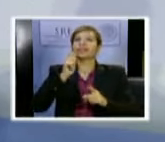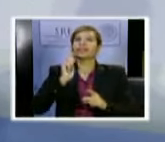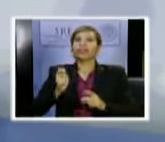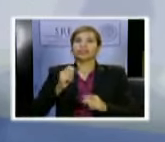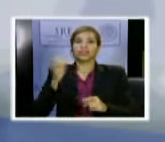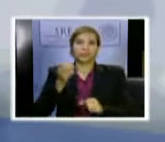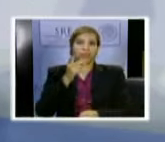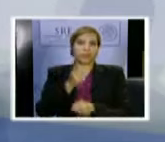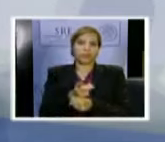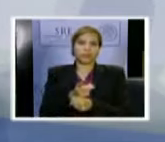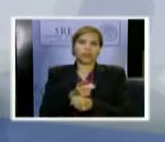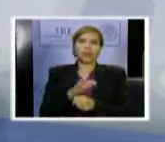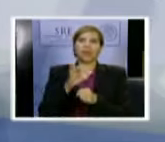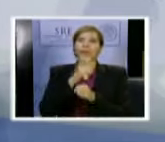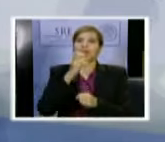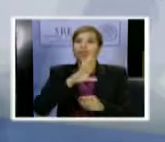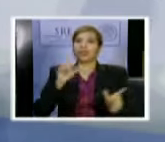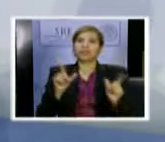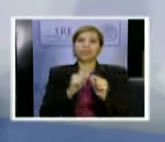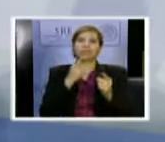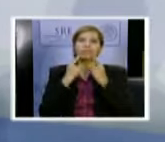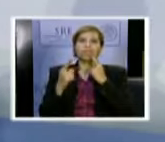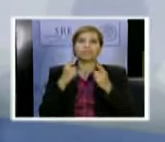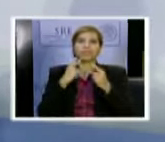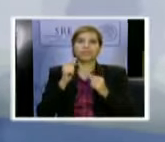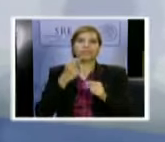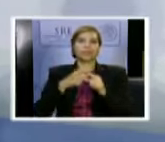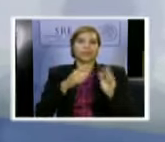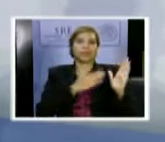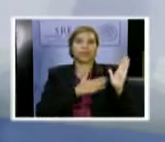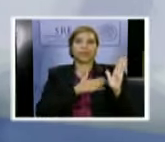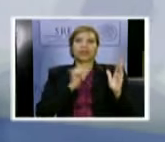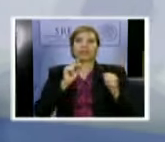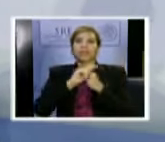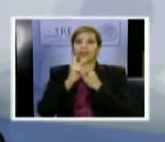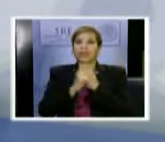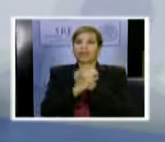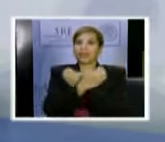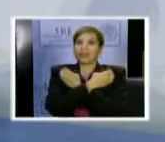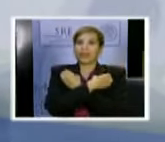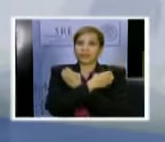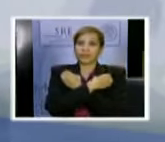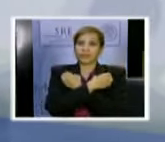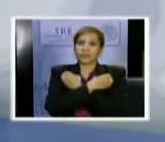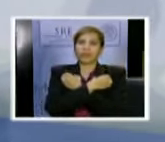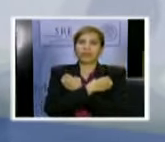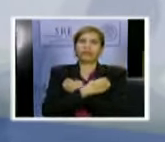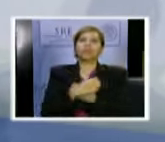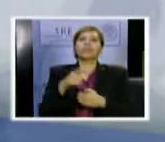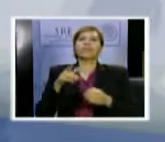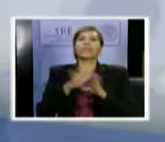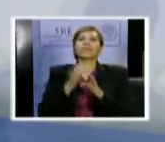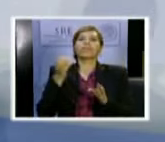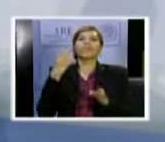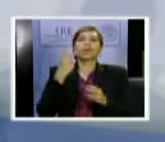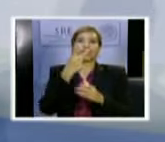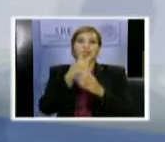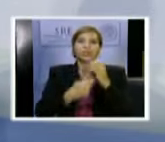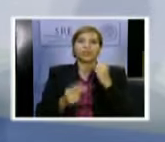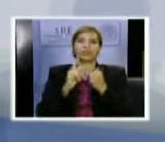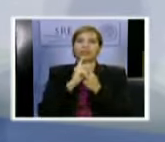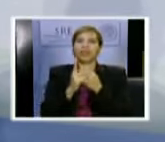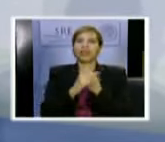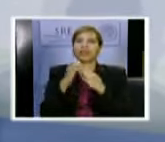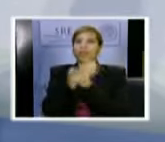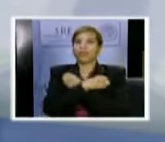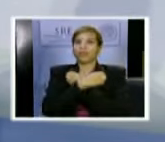del futuro. De ahí que se haya concretado el compromiso de nuestros países con la educación, catalizado en el Foro Bilateral para la Educación